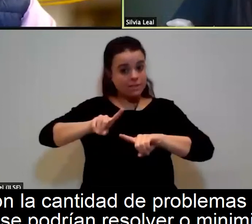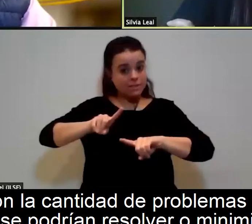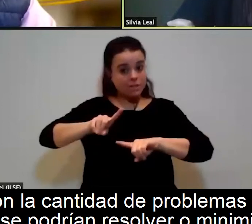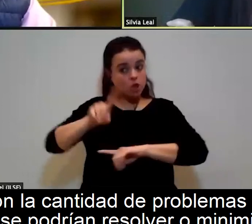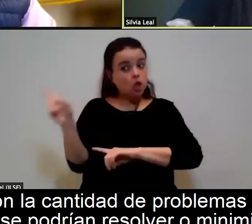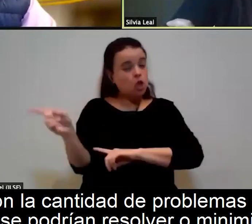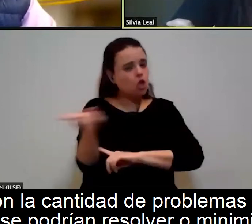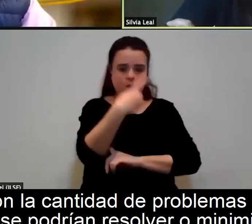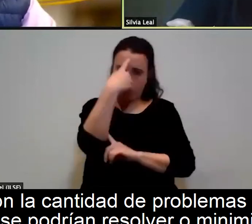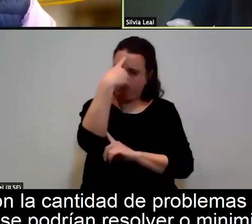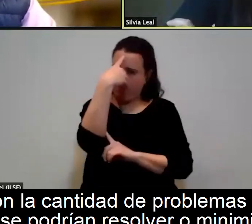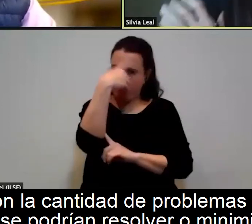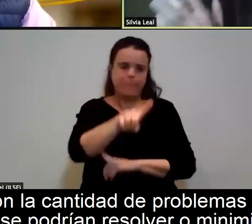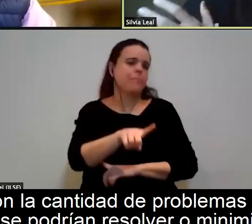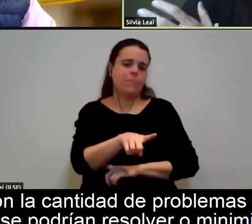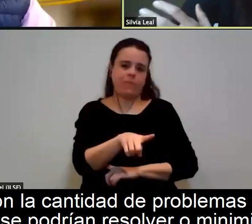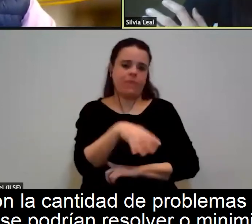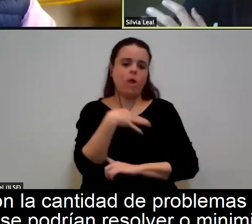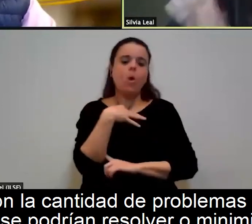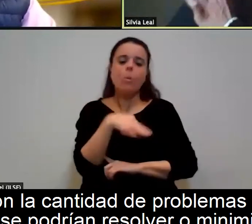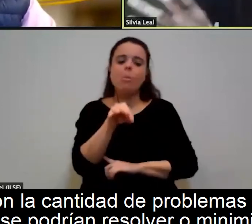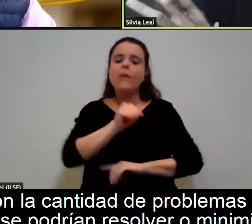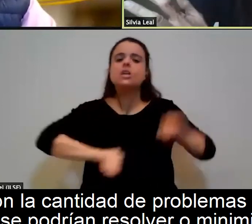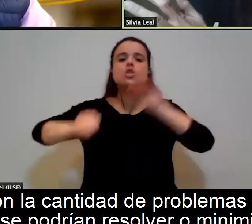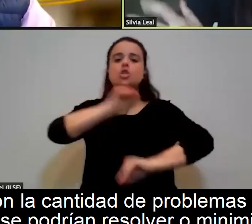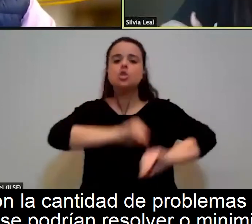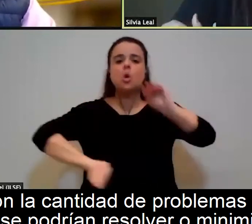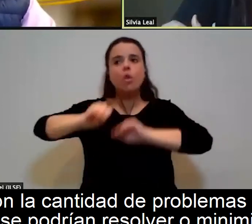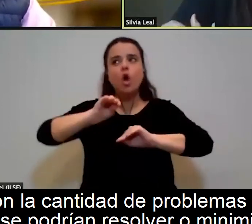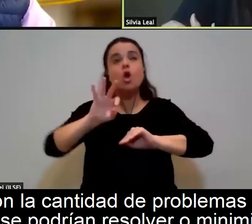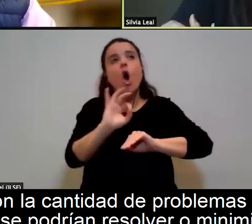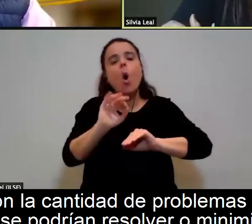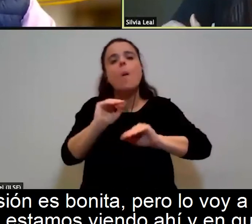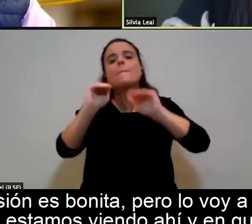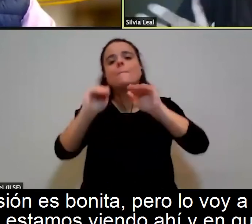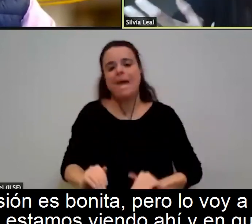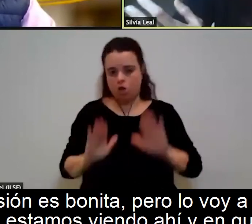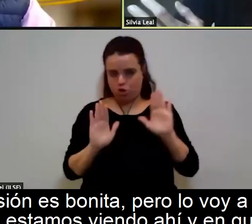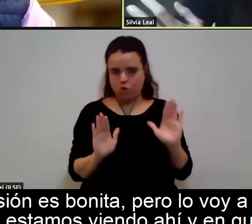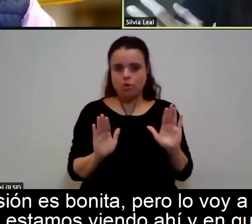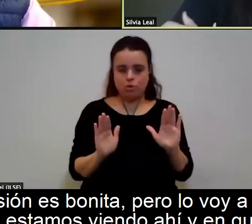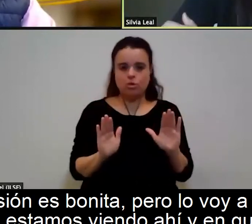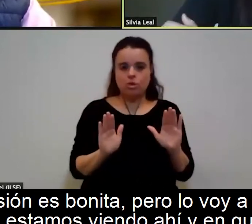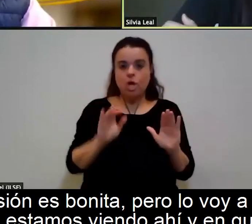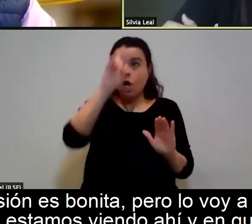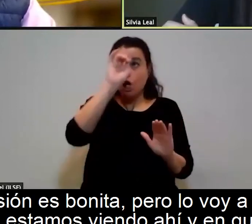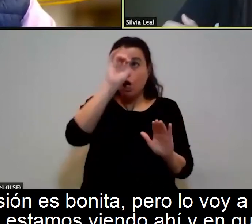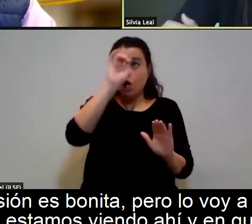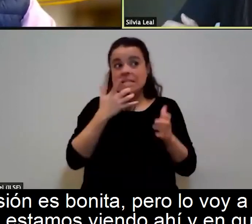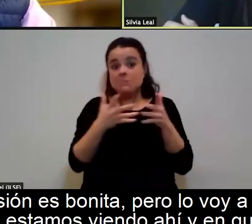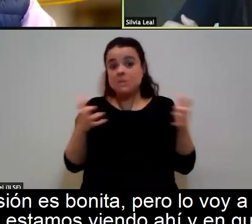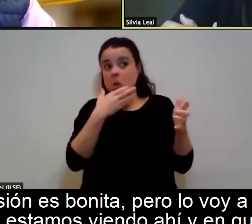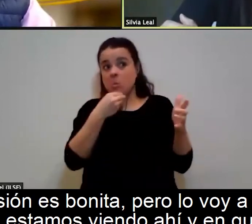todos sabemos que se podrían resolver o minimizar. Y creo, no sé si la expresión es bonita o